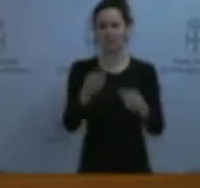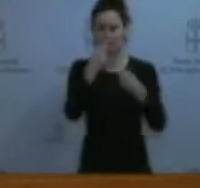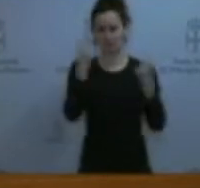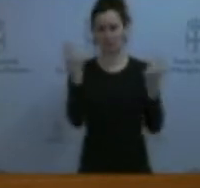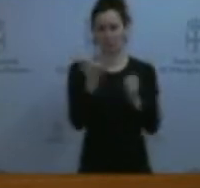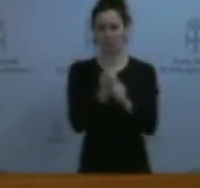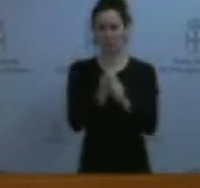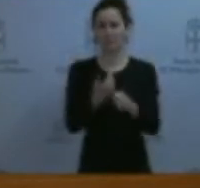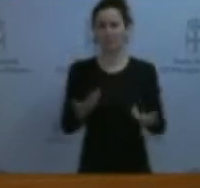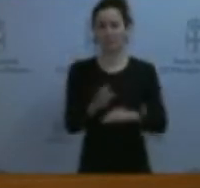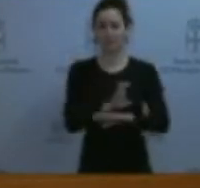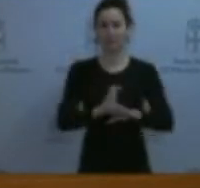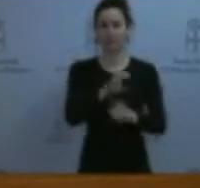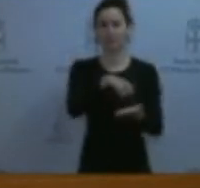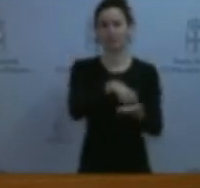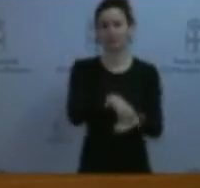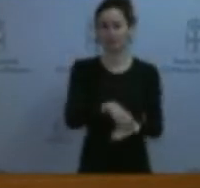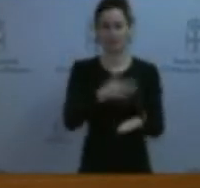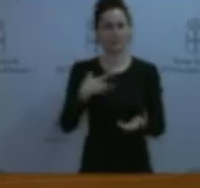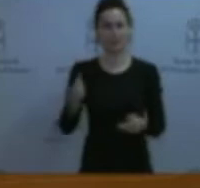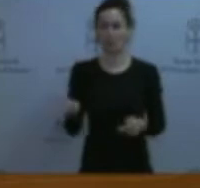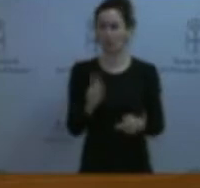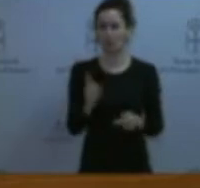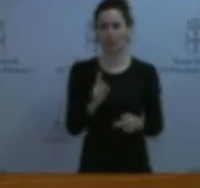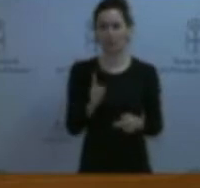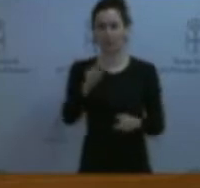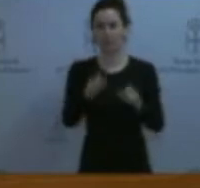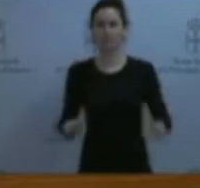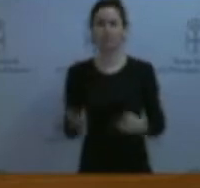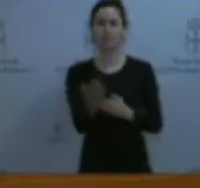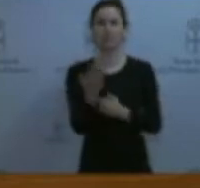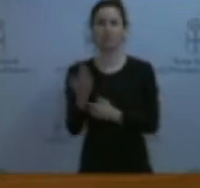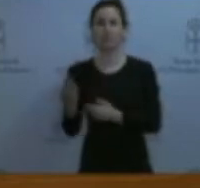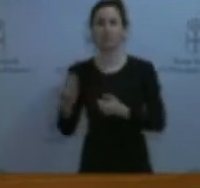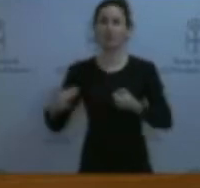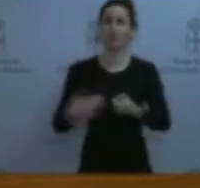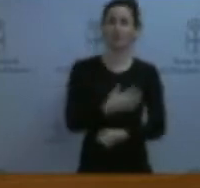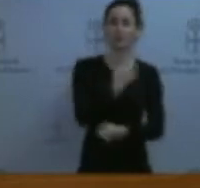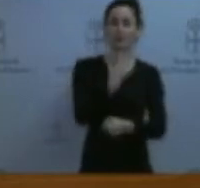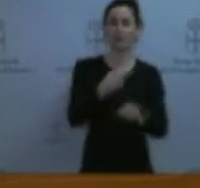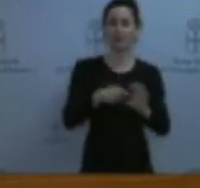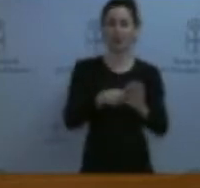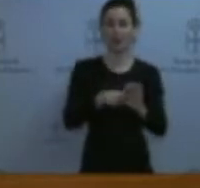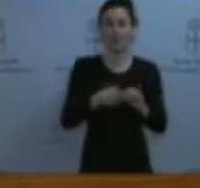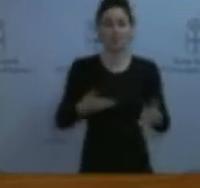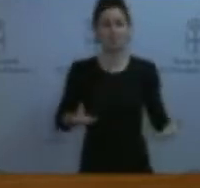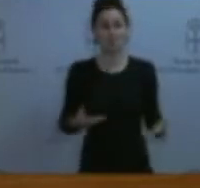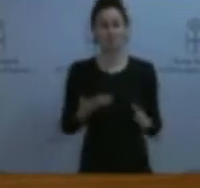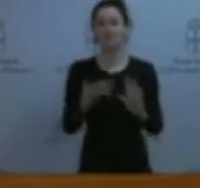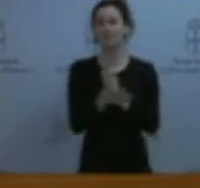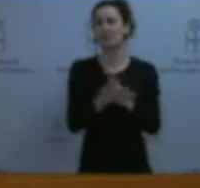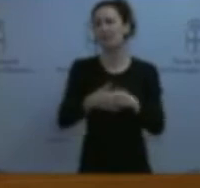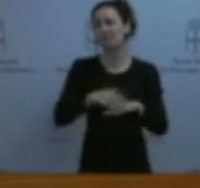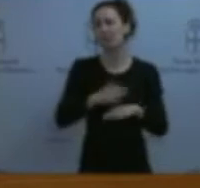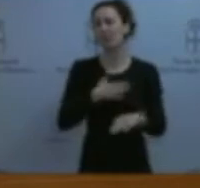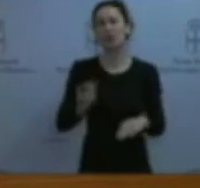La consejería ya ha rechazado a aspirantes que aspiraban a cubrir estos puestos. Debería de explicar por